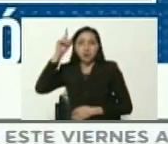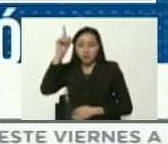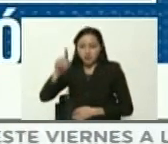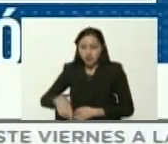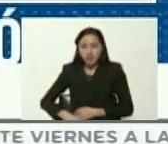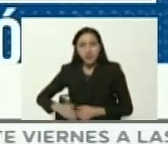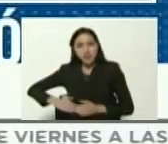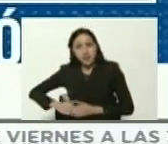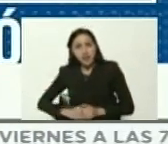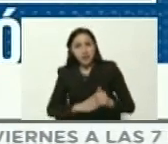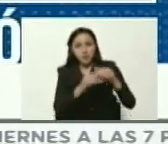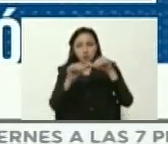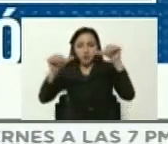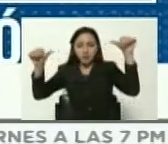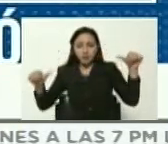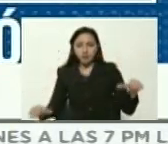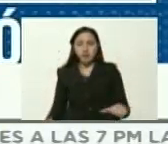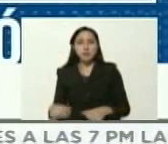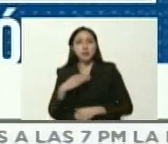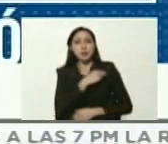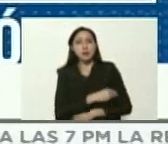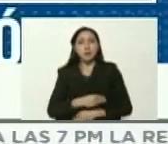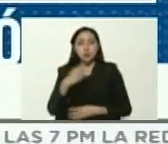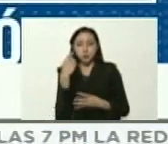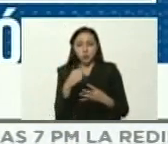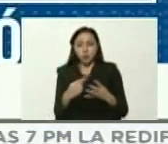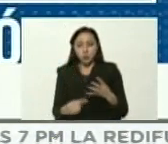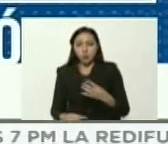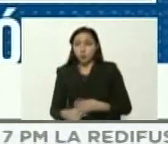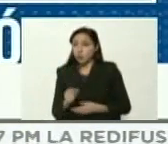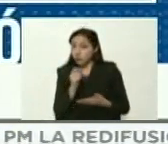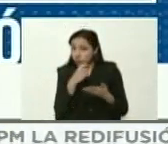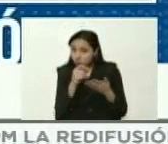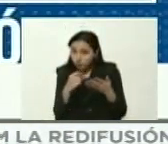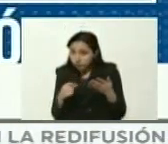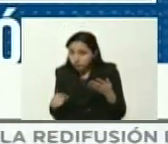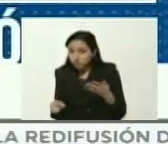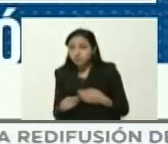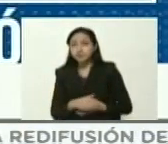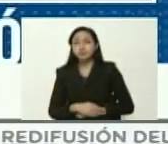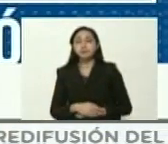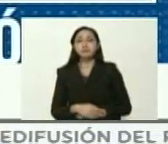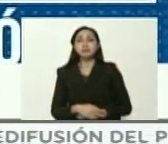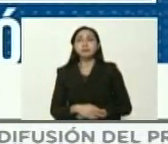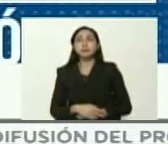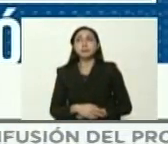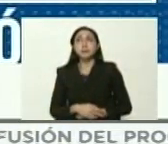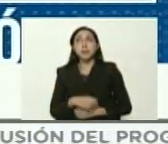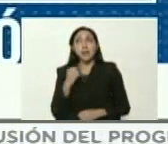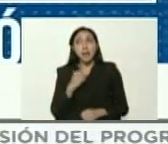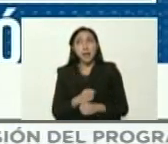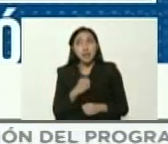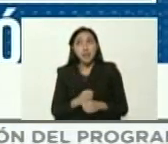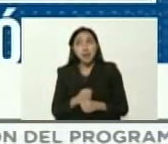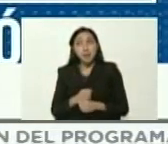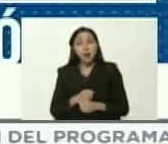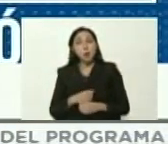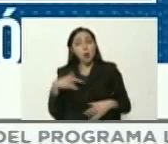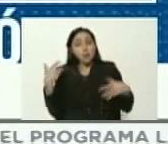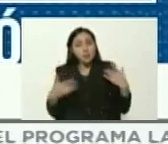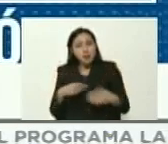jefas del sistema de misiones y grandes misiones. Tomen nota, esta jornada de trabajo es para